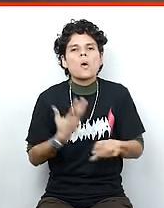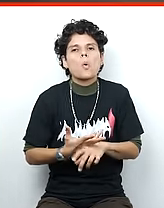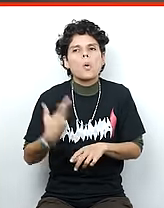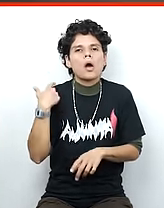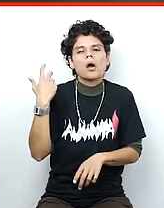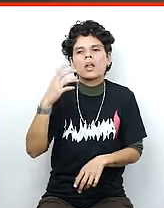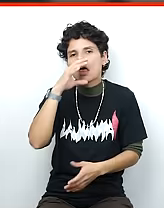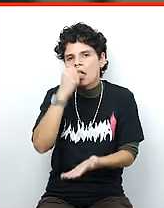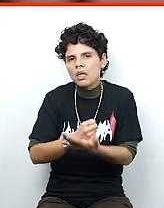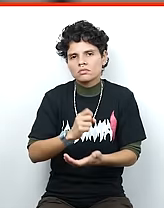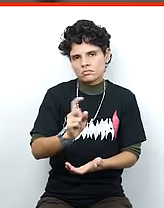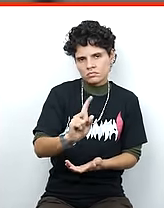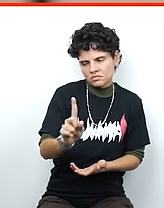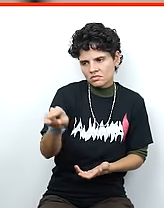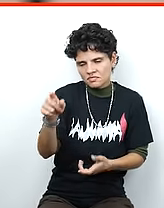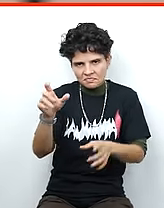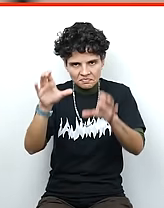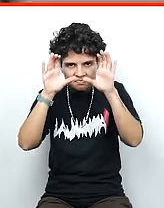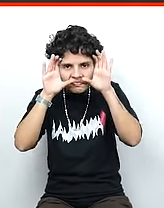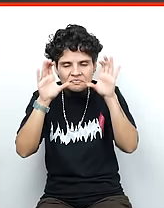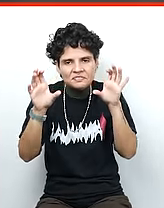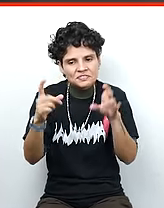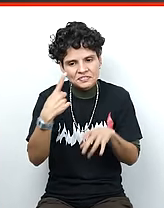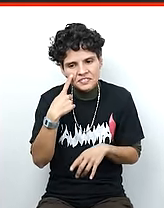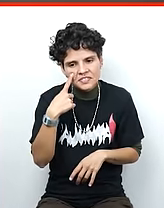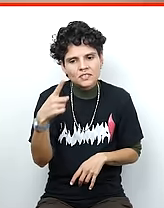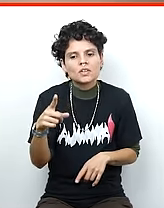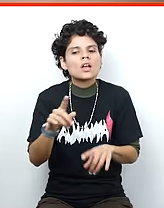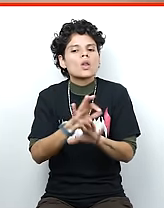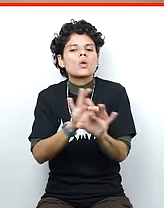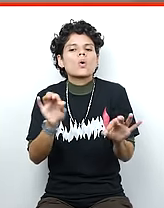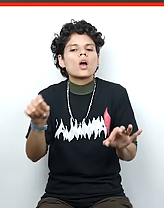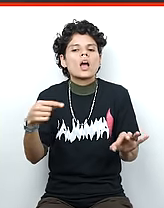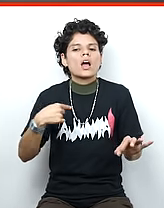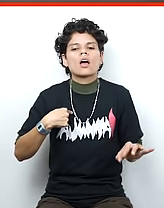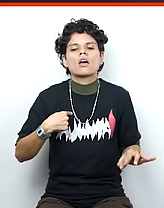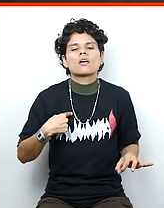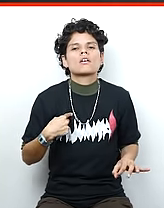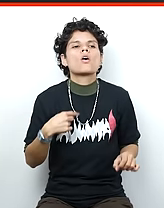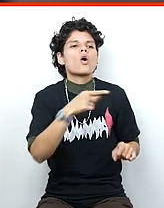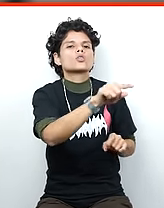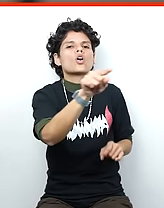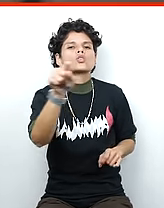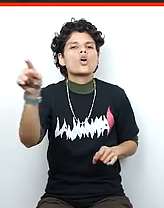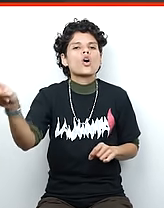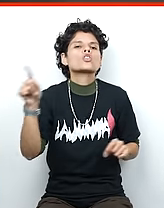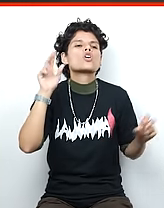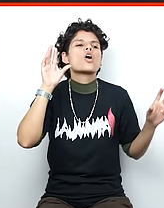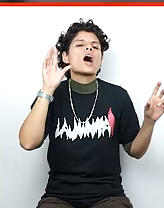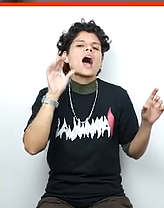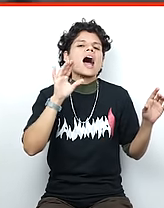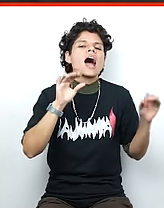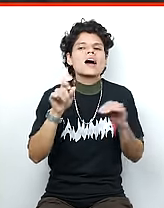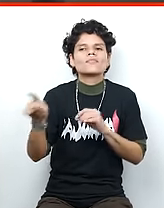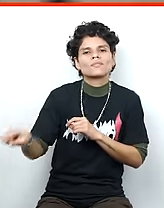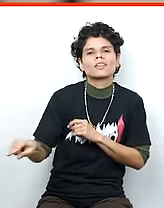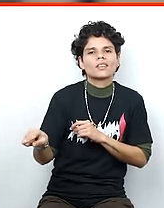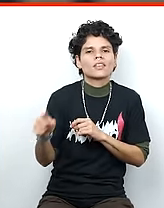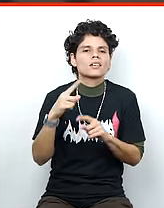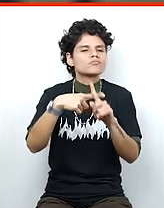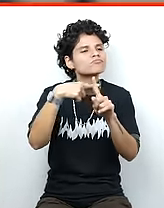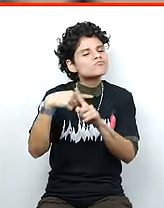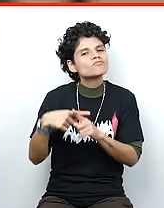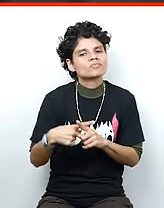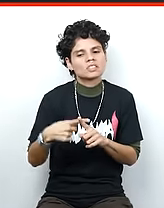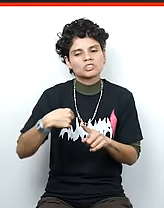la gente a veces habla. Eso es lo bueno que Ñengo, por ejemplo, tiene, que Ñengo nunca habla de él, pues siempre es la gente la que habla de él. Y yo creo que eso es esa es la mano,